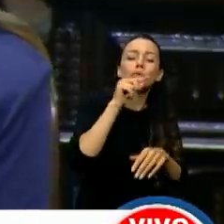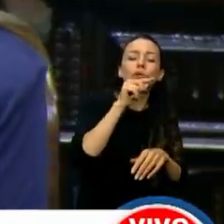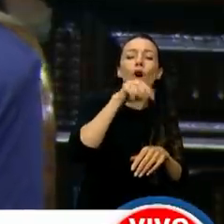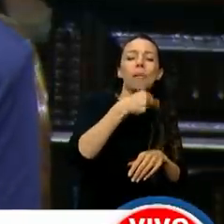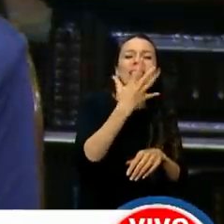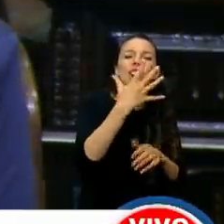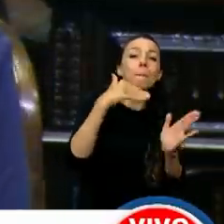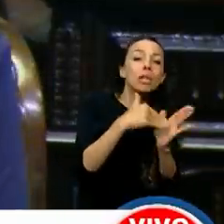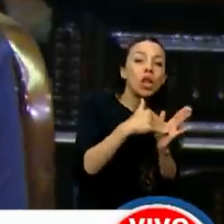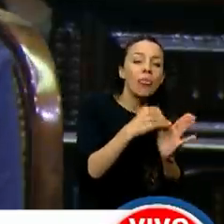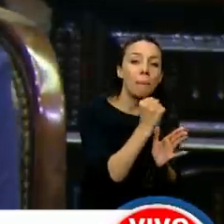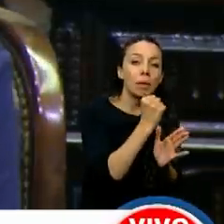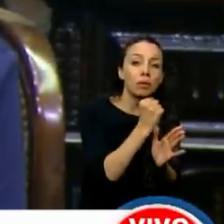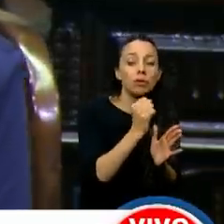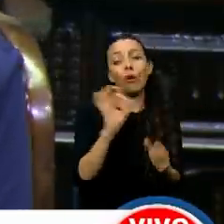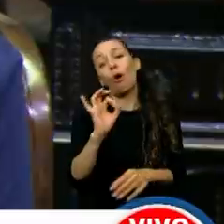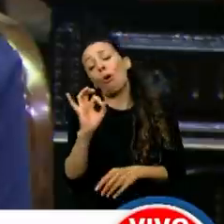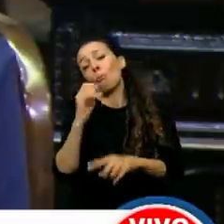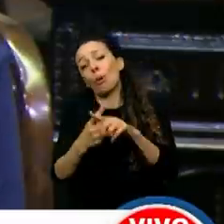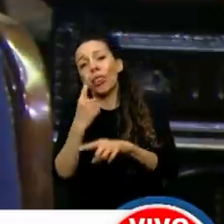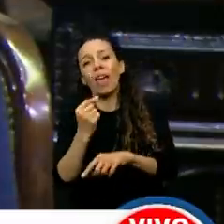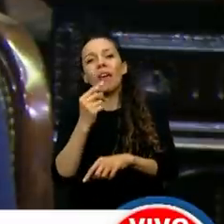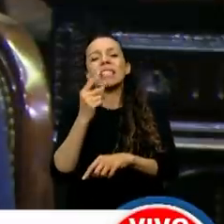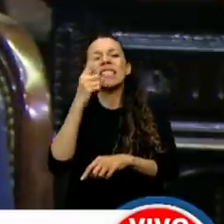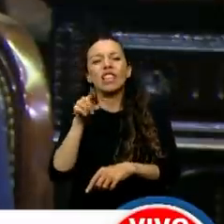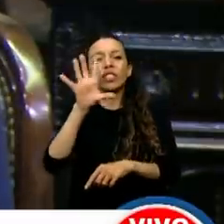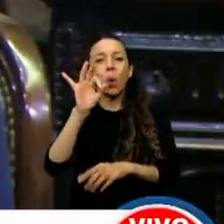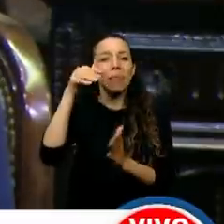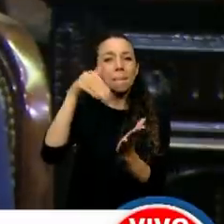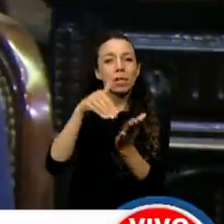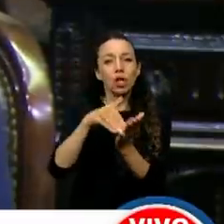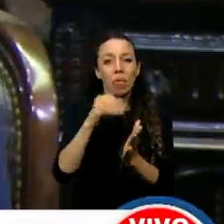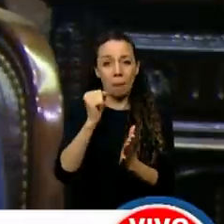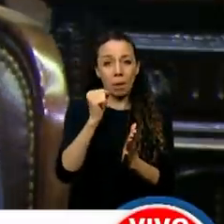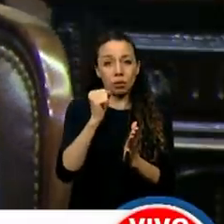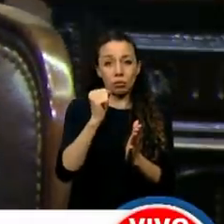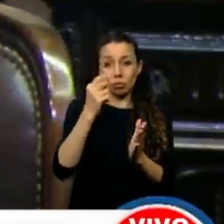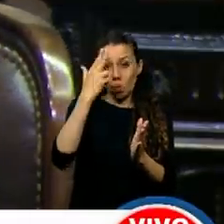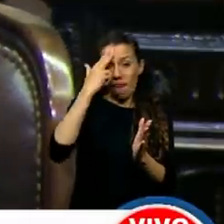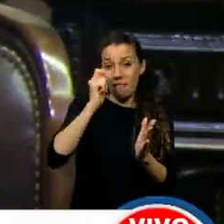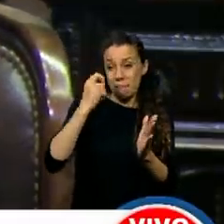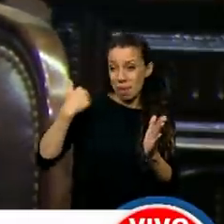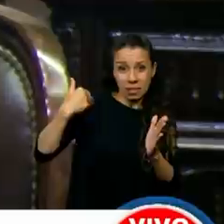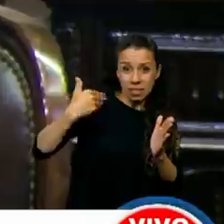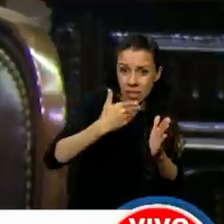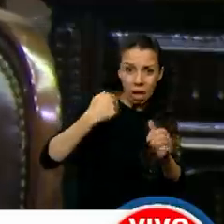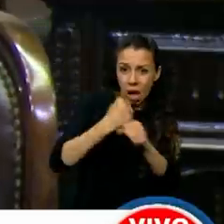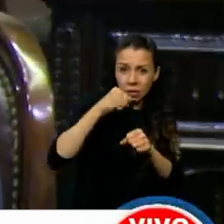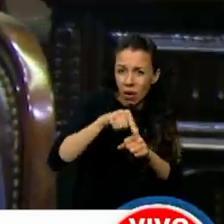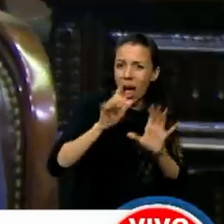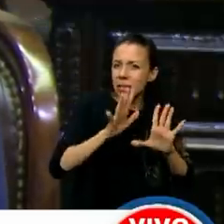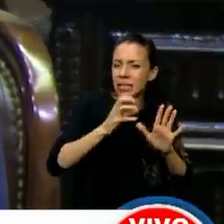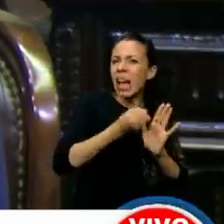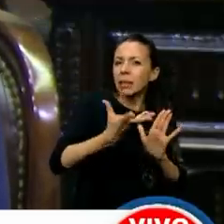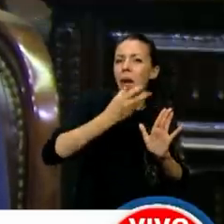o por día 150 millones de pesos en los últimos 9 meses en este país esto va a tener una consecuencia